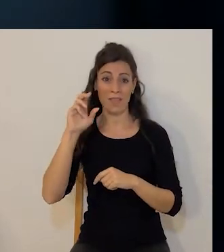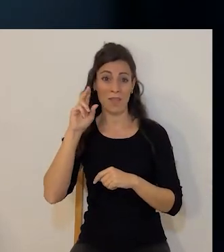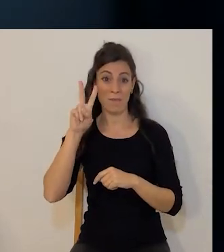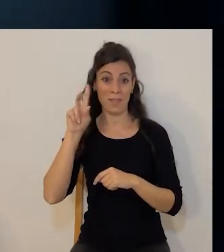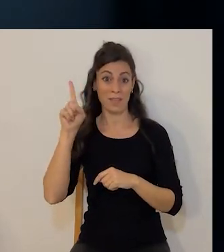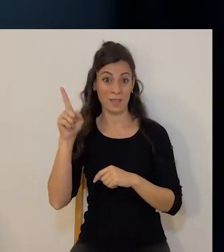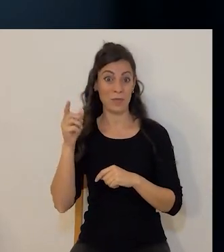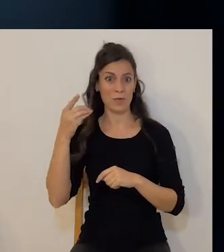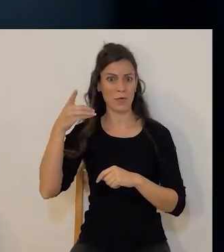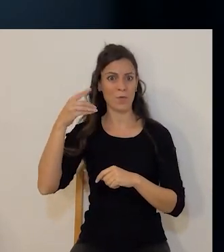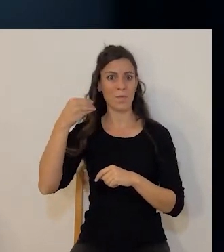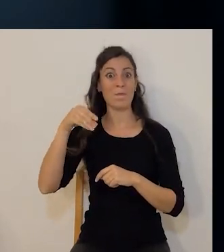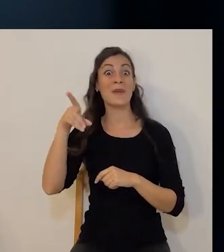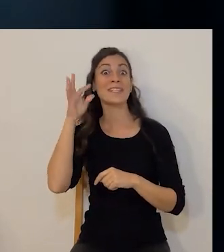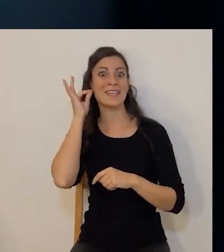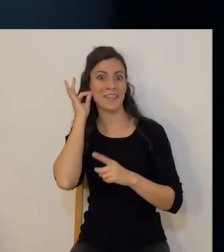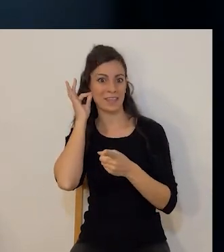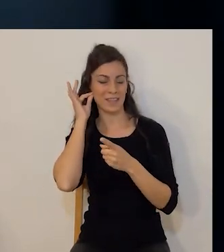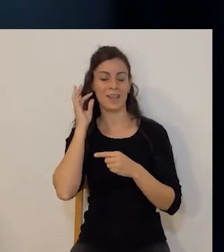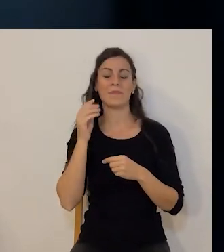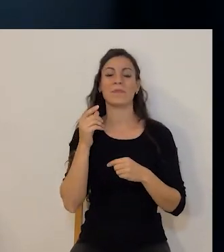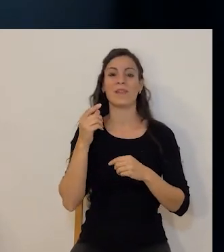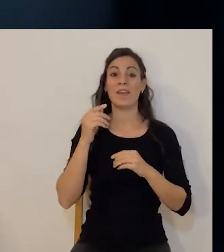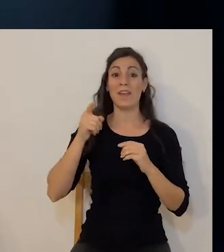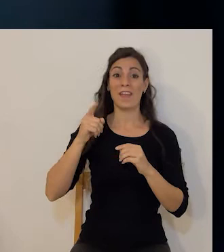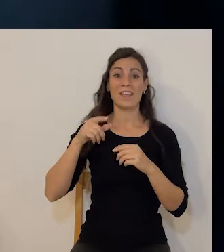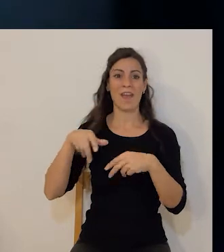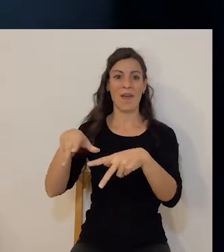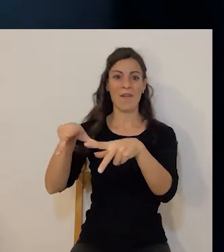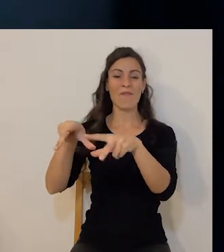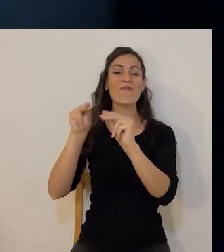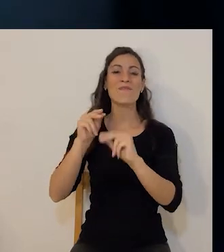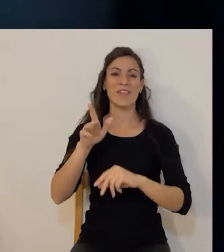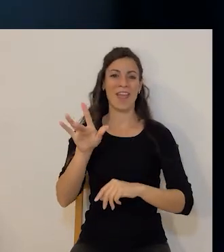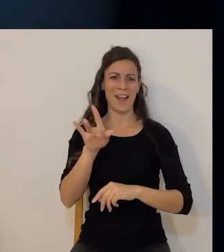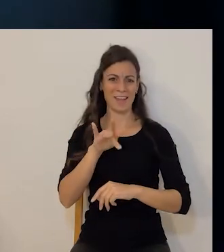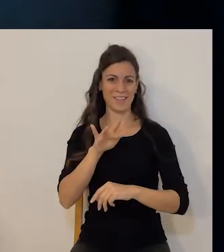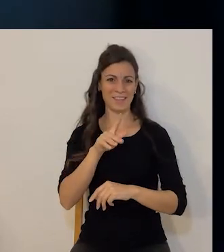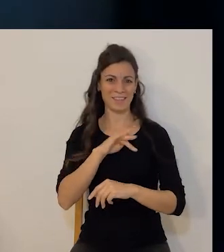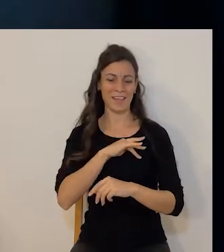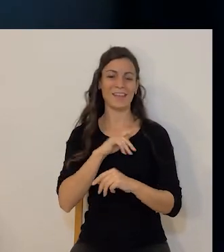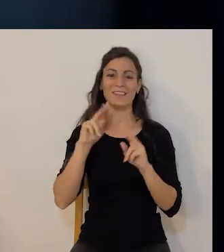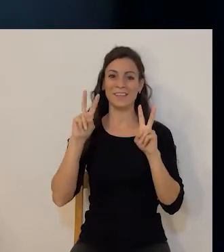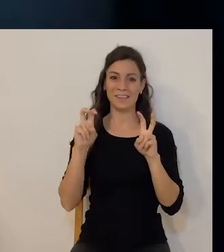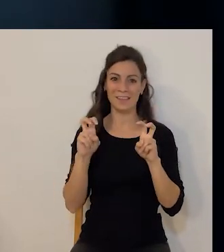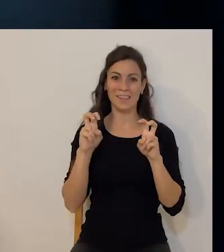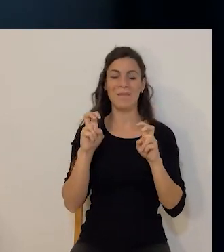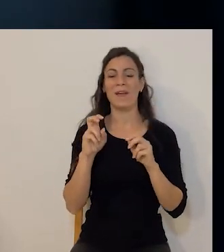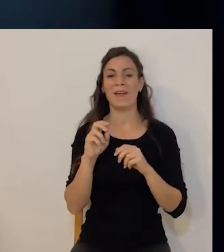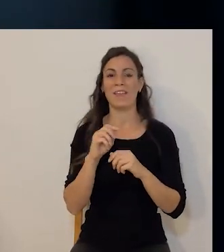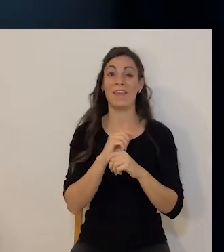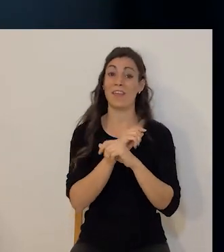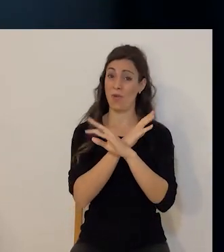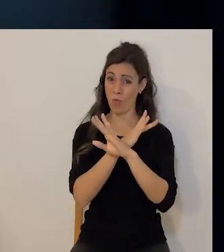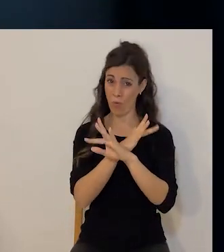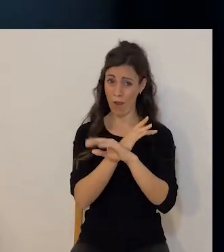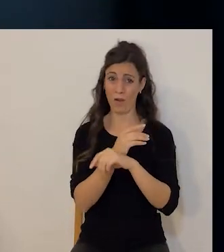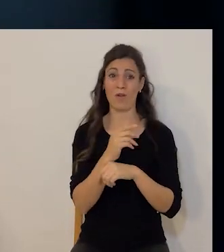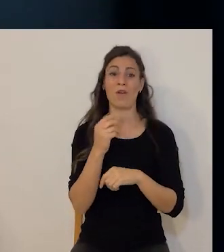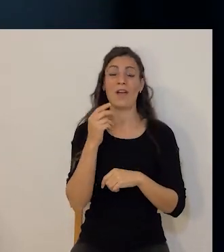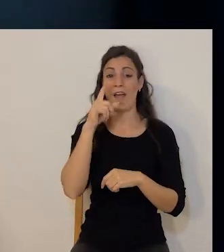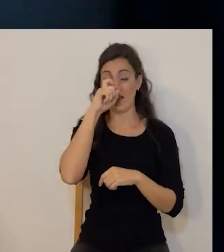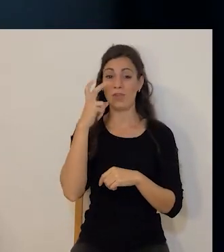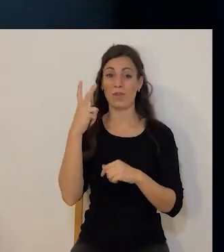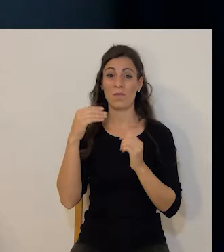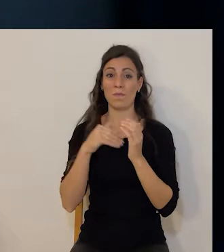finalista en innovación con proyectos de neuroeducación y aprendizaje basado en juego en 2017 con Obra Social